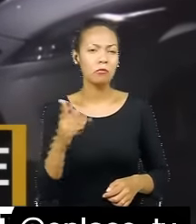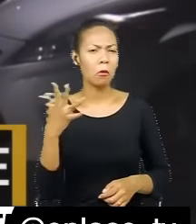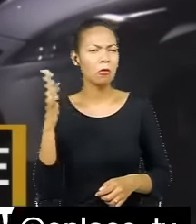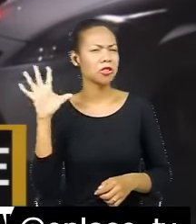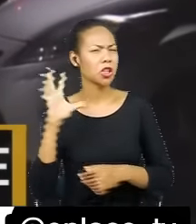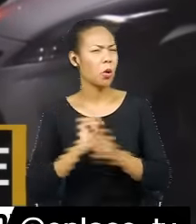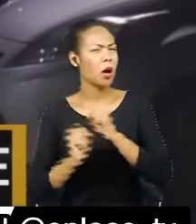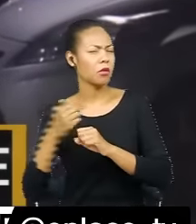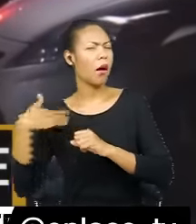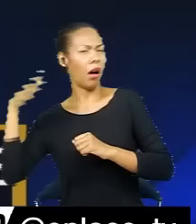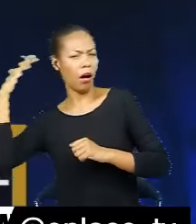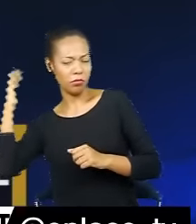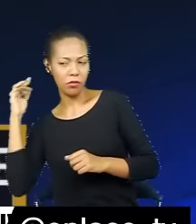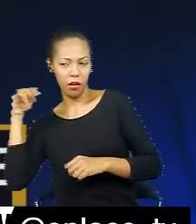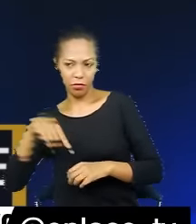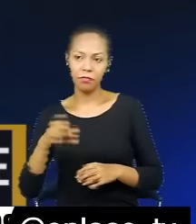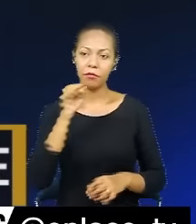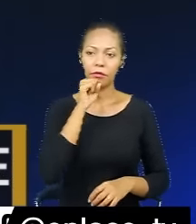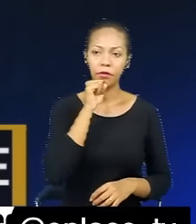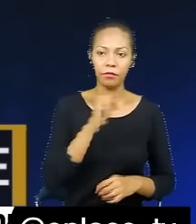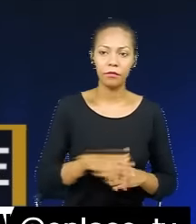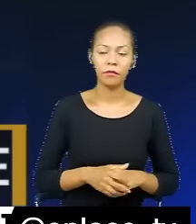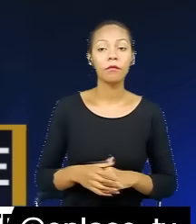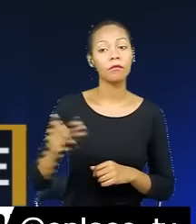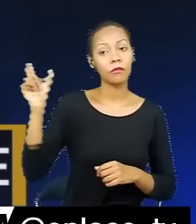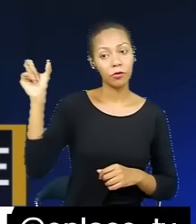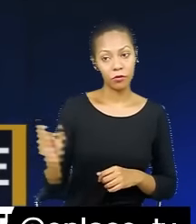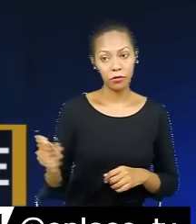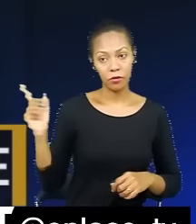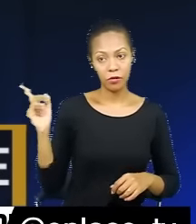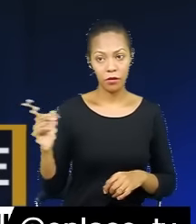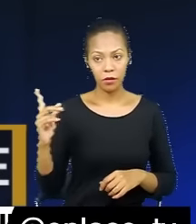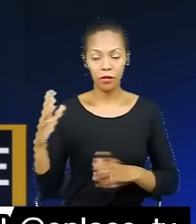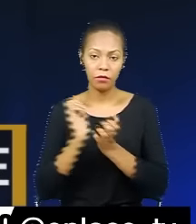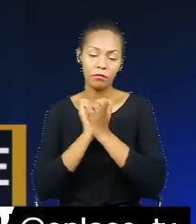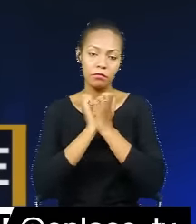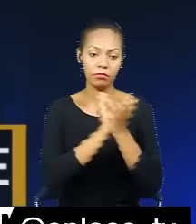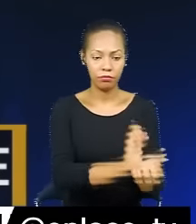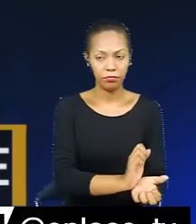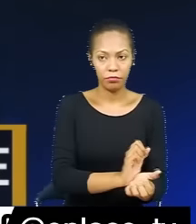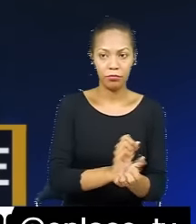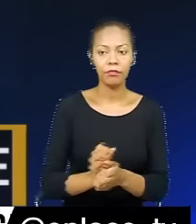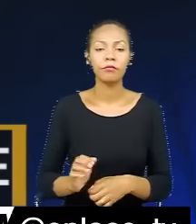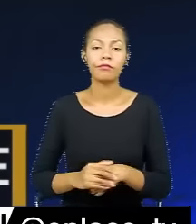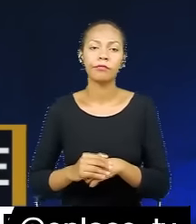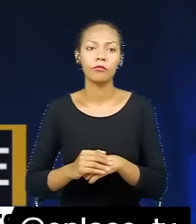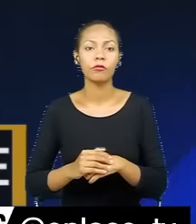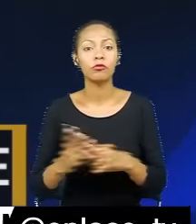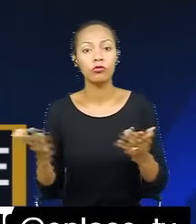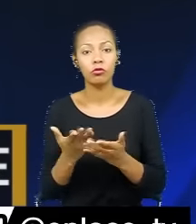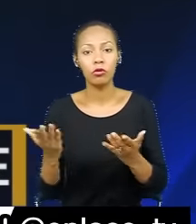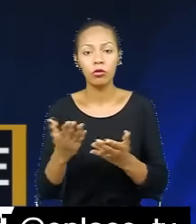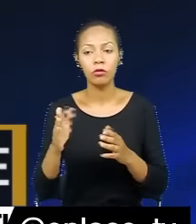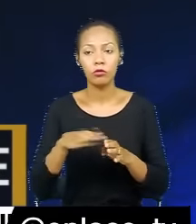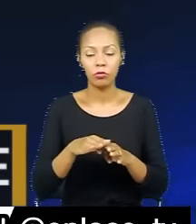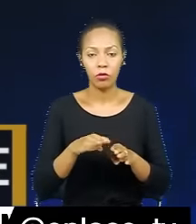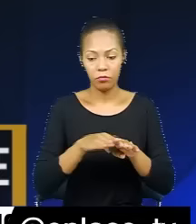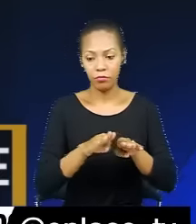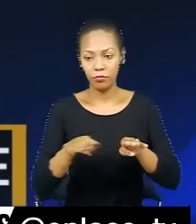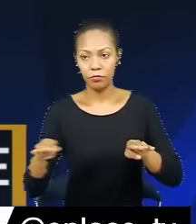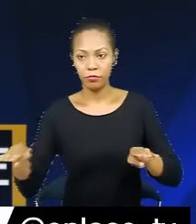en el puerto petrolero. El supuesto responsable fue capturado por las autoridades minutos más tarde en la terminal de una empresa de